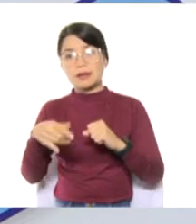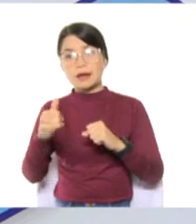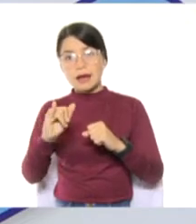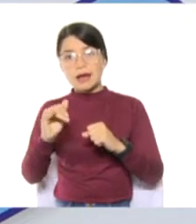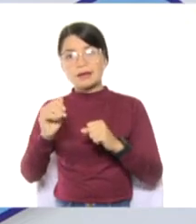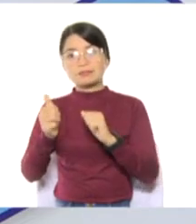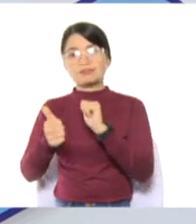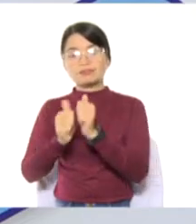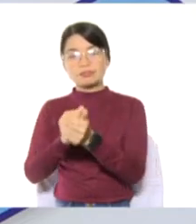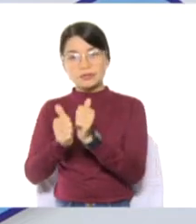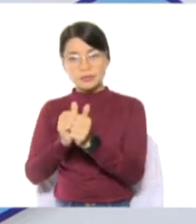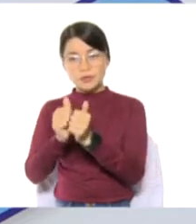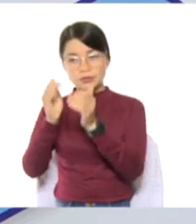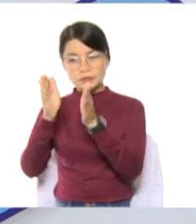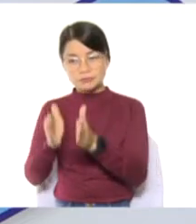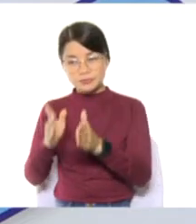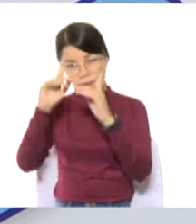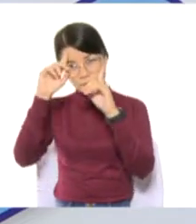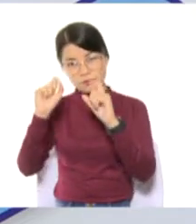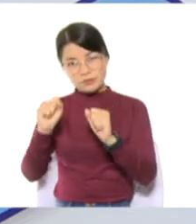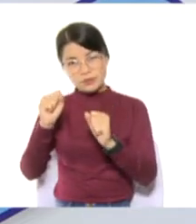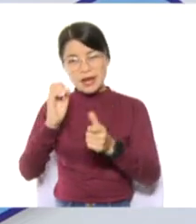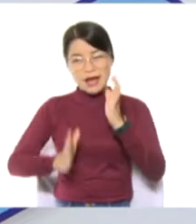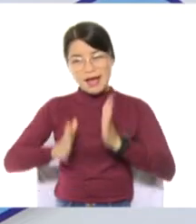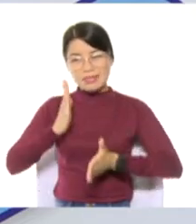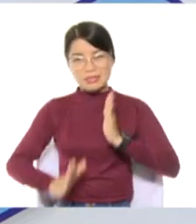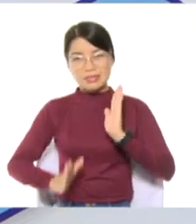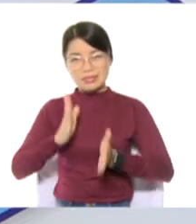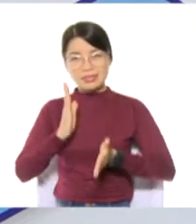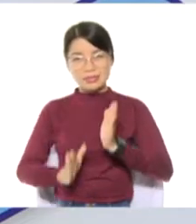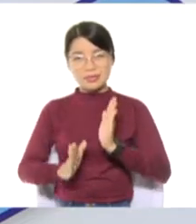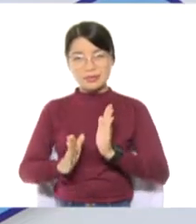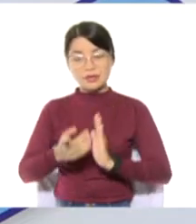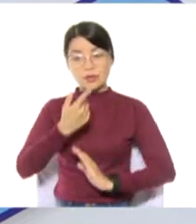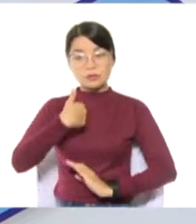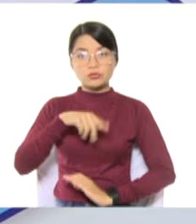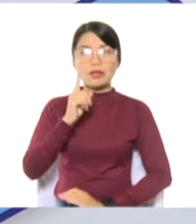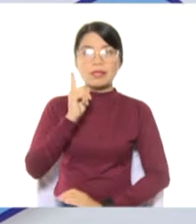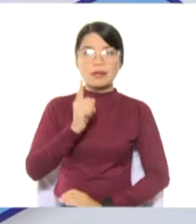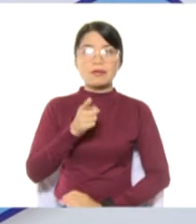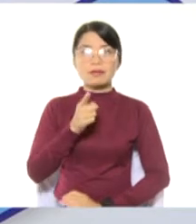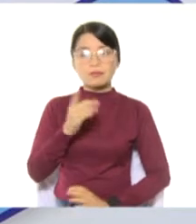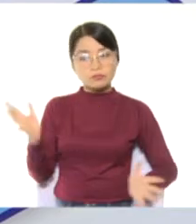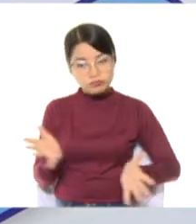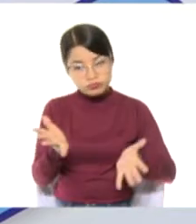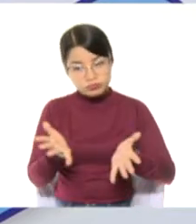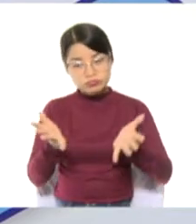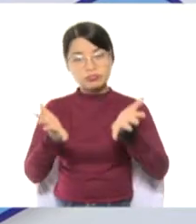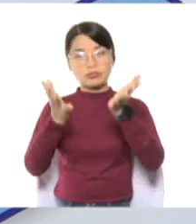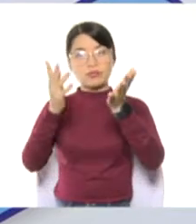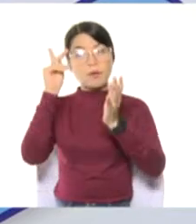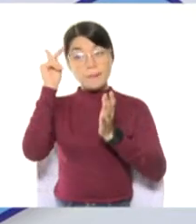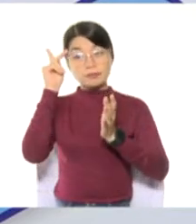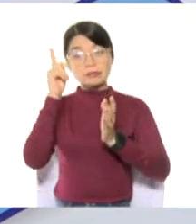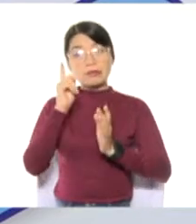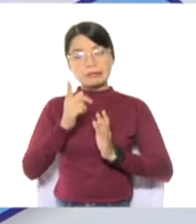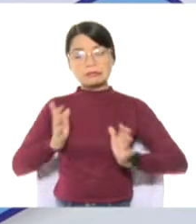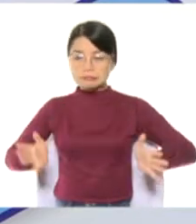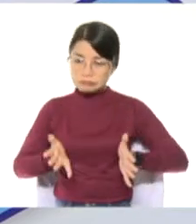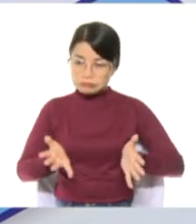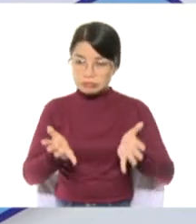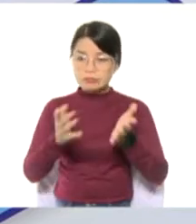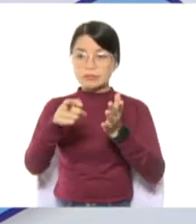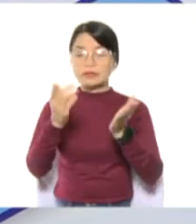estudiantes, independientemente que esté pasado de peso, que sea muy delgado, que no le guste trotar. El trabajo del docente de educación física es